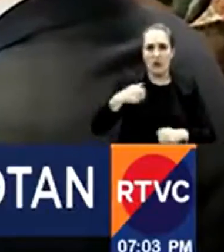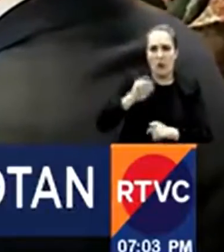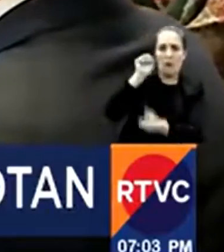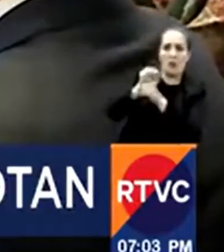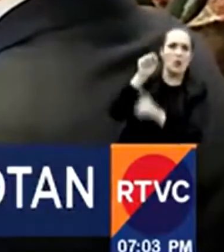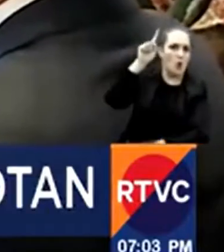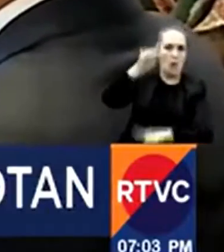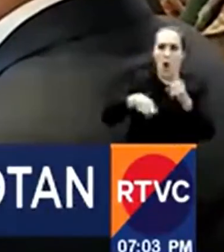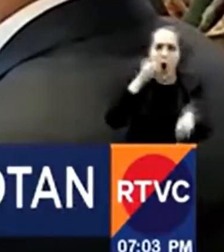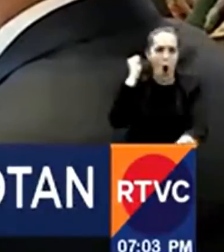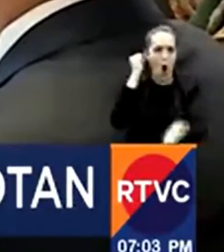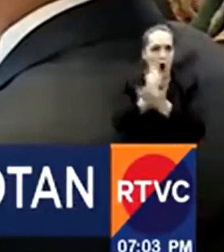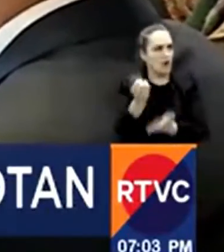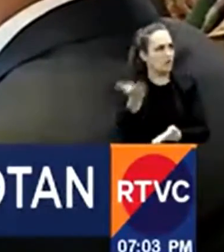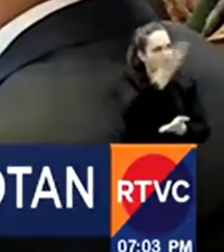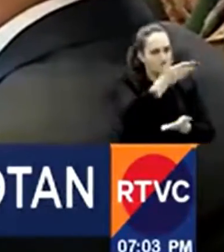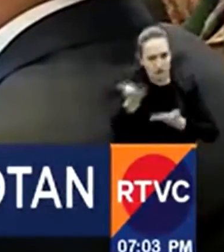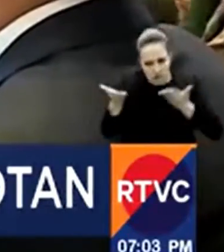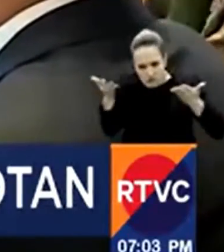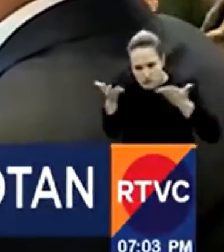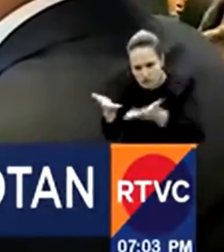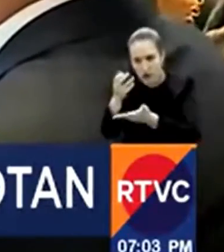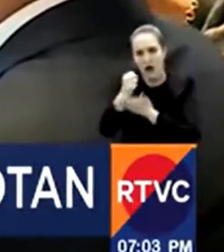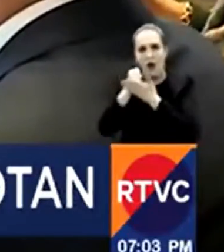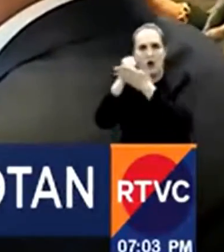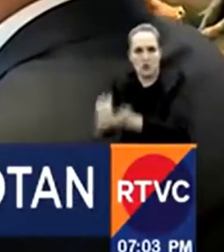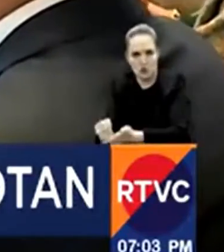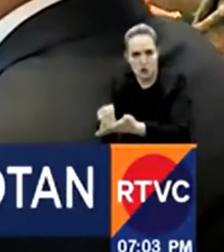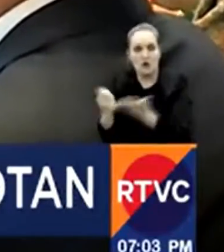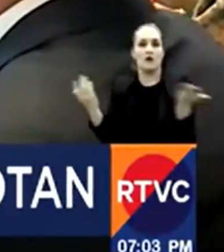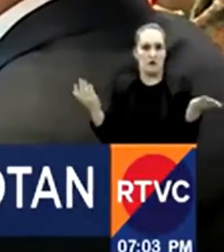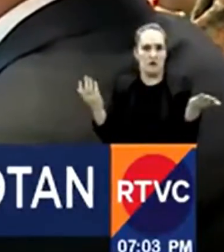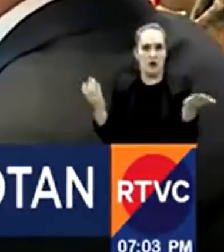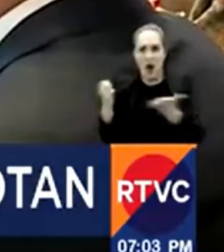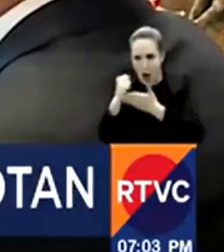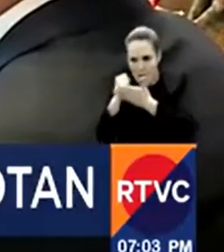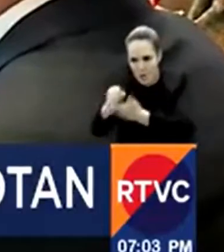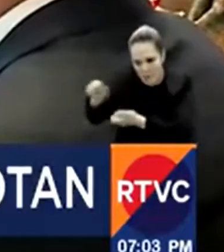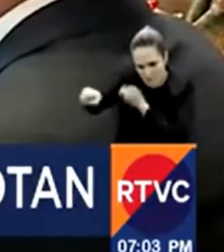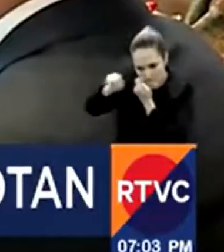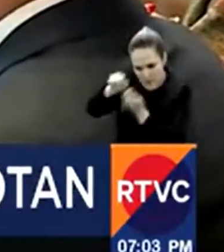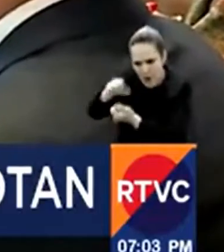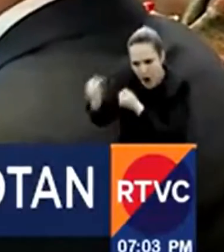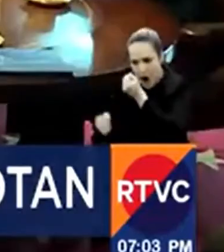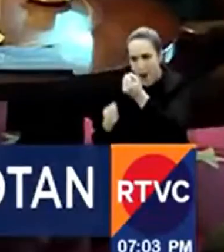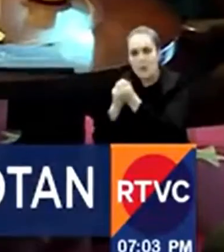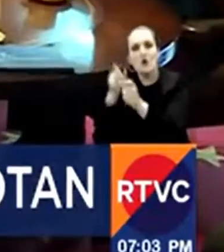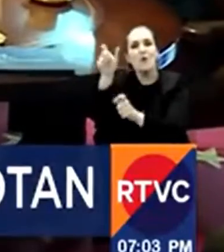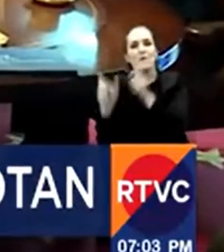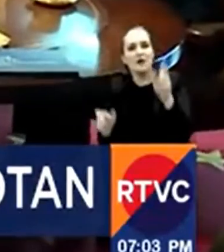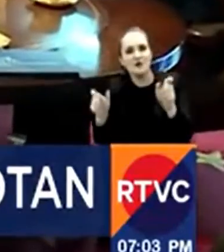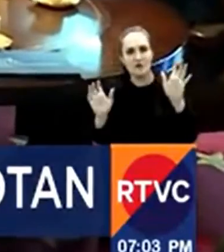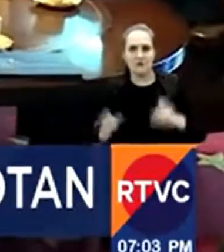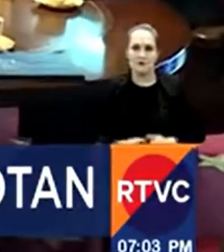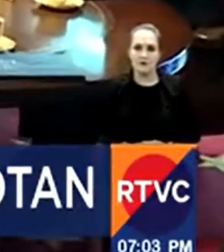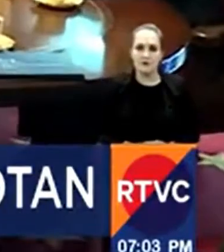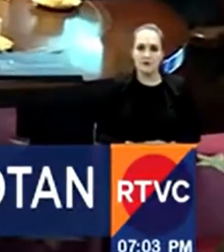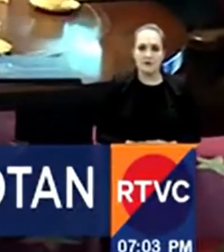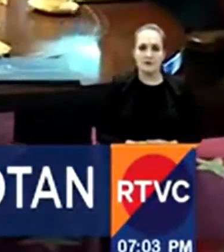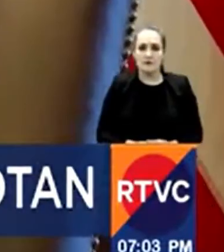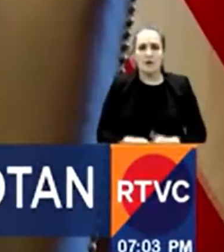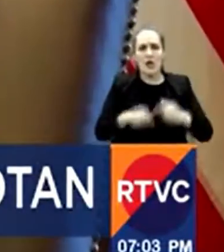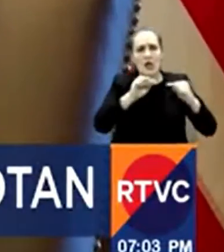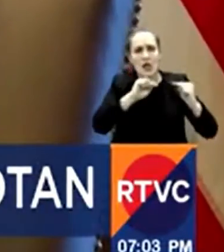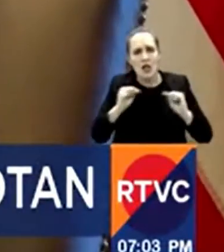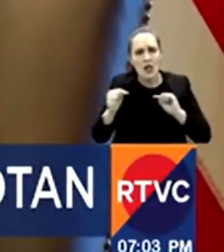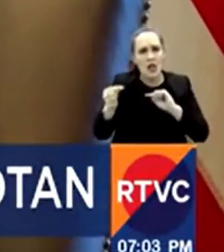es la obligación de todos y no solo Colombia, y debemos incluir mucho más apoyo en favor de los migrantes. El encuentro duró cerca de